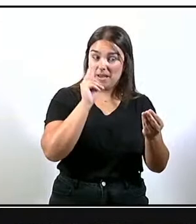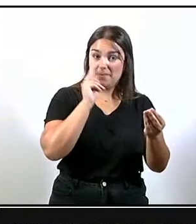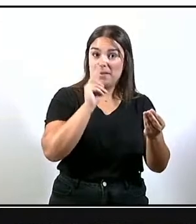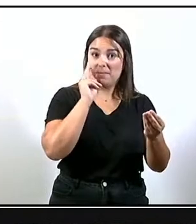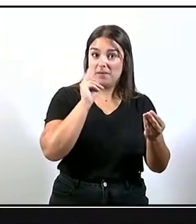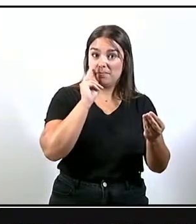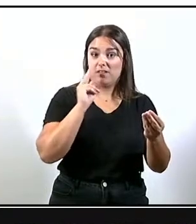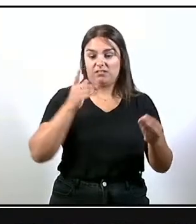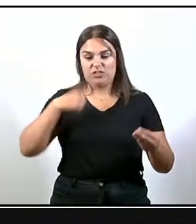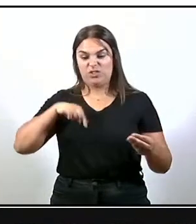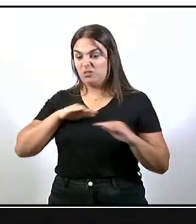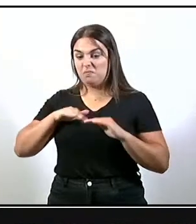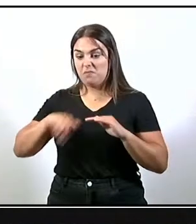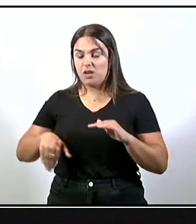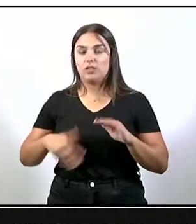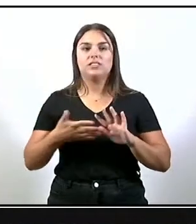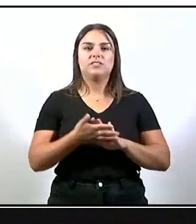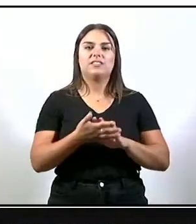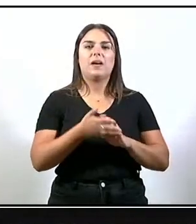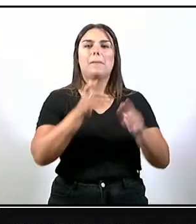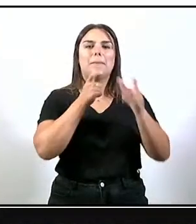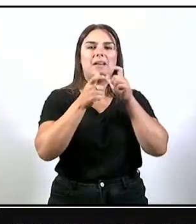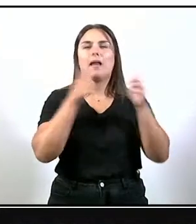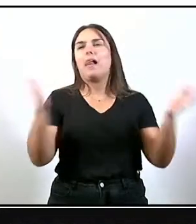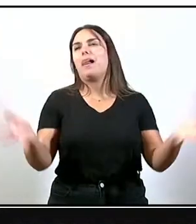nosotros, no frivolizaríamos con las palabras.